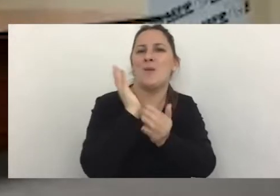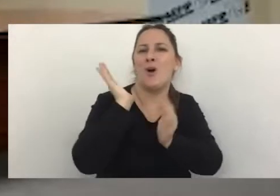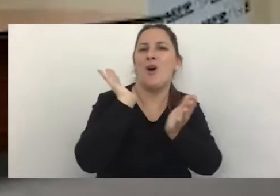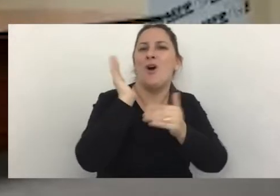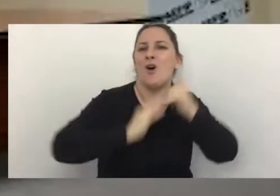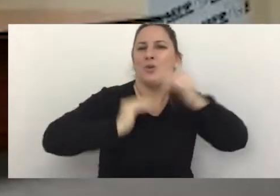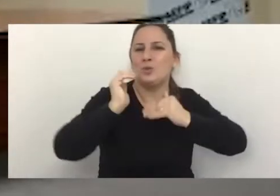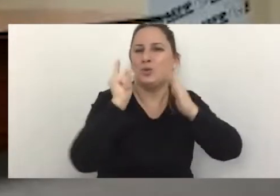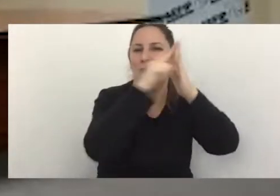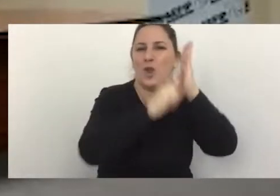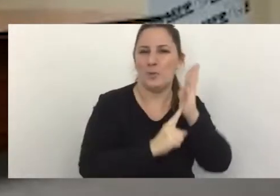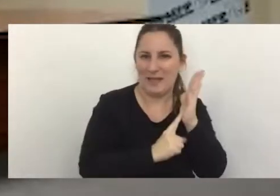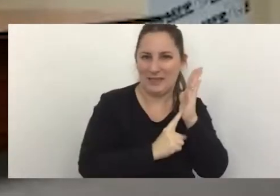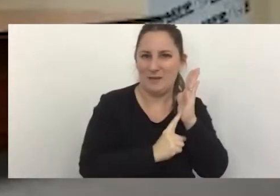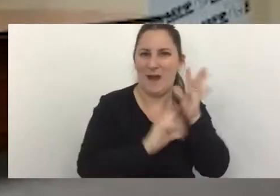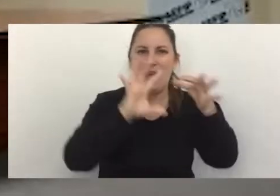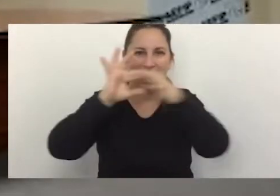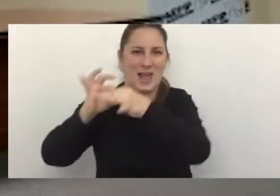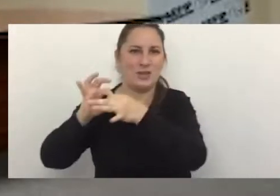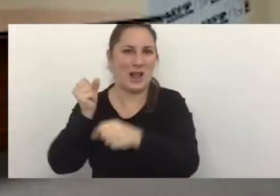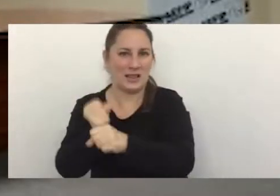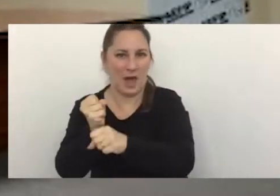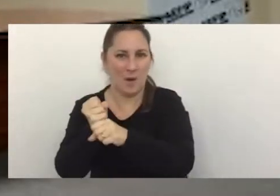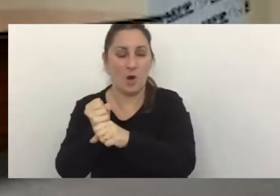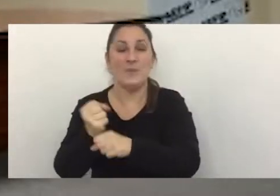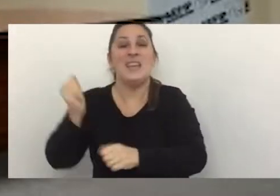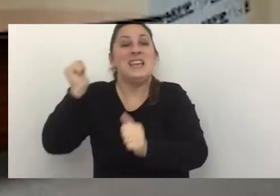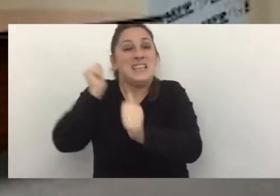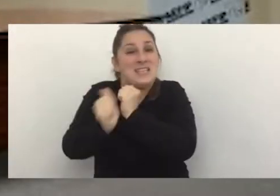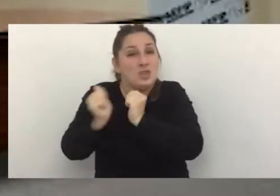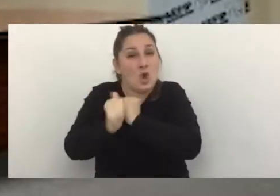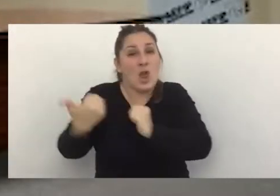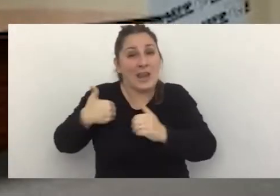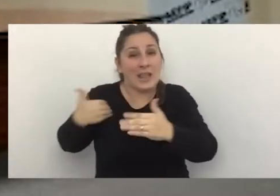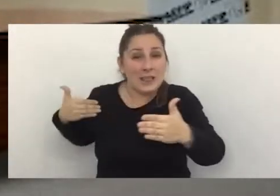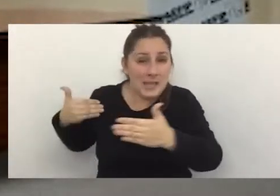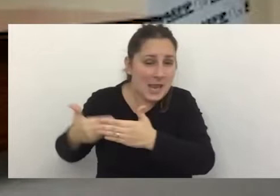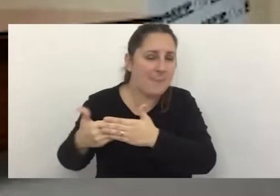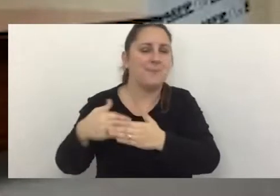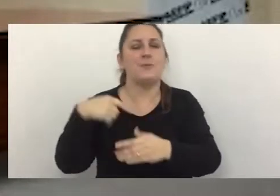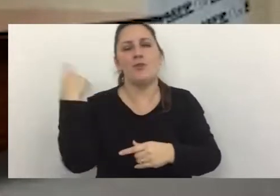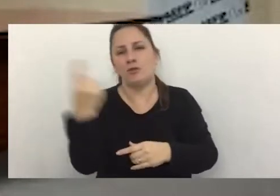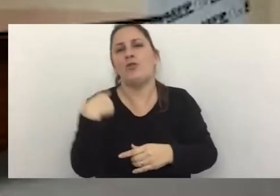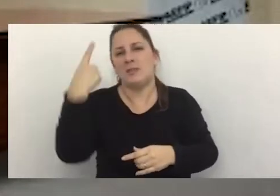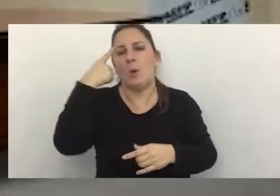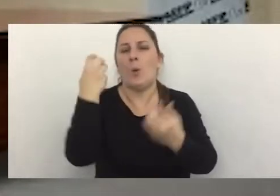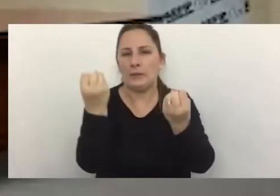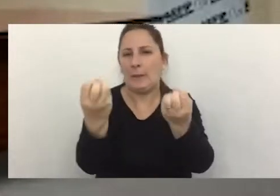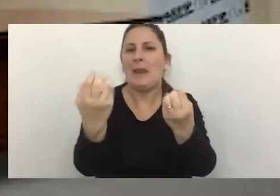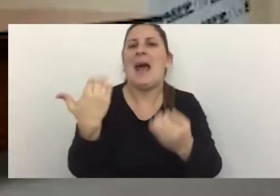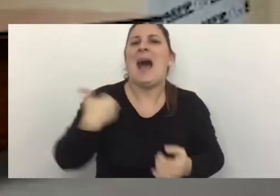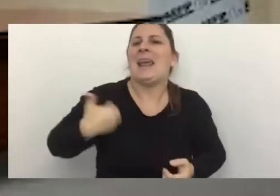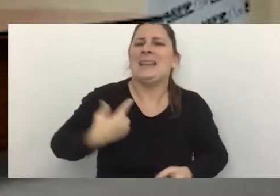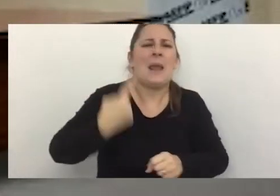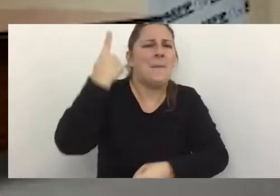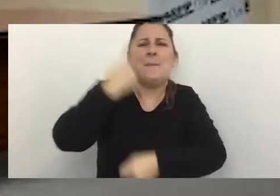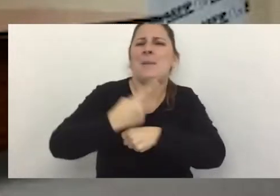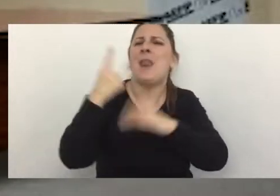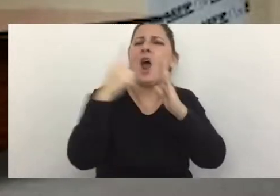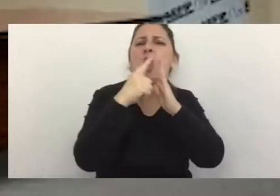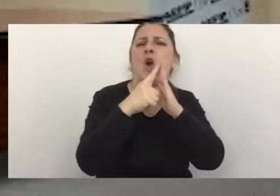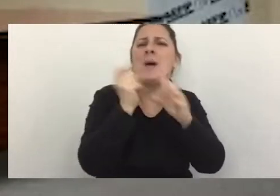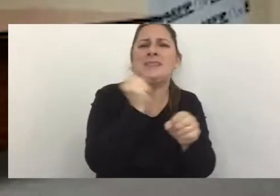de trabajo. La historia argentina, cuando uno dice, bueno, en Argentina, ¿cuál es la primera norma laboral? La